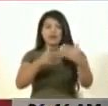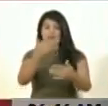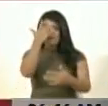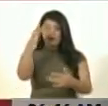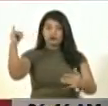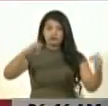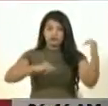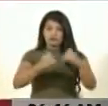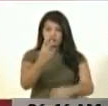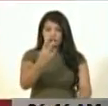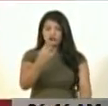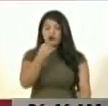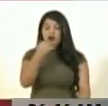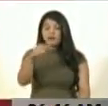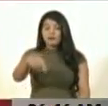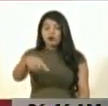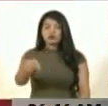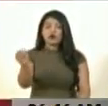a recibir nuevamente